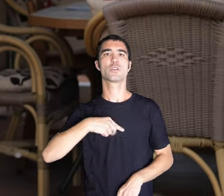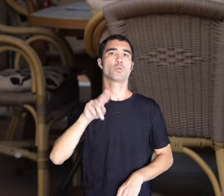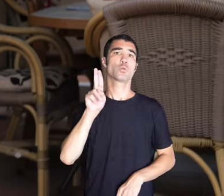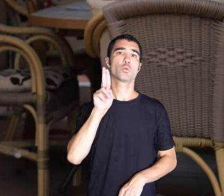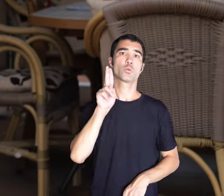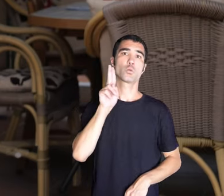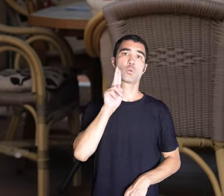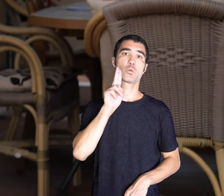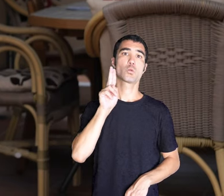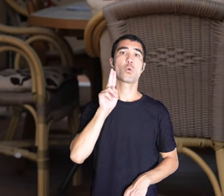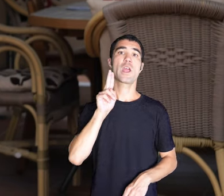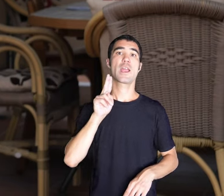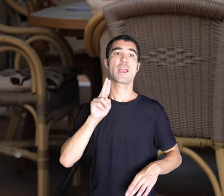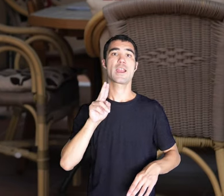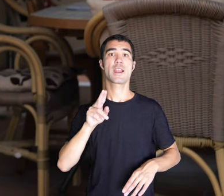es todo un cerebro.